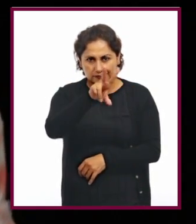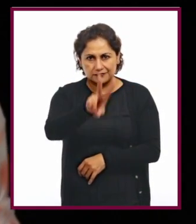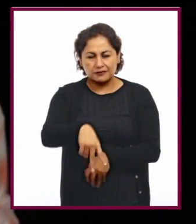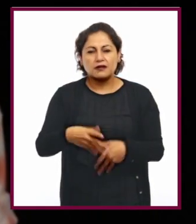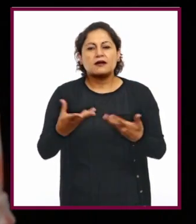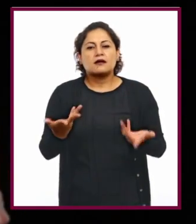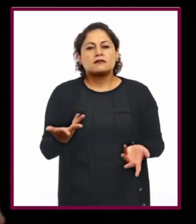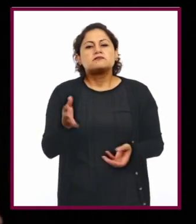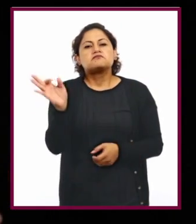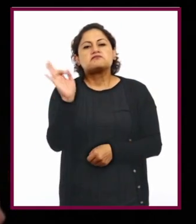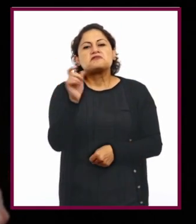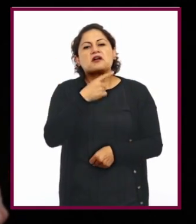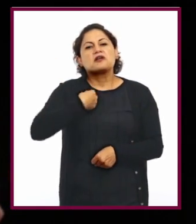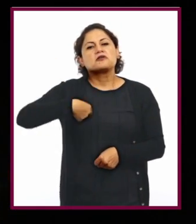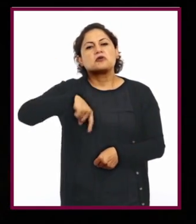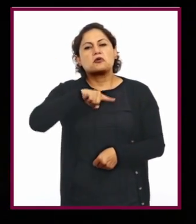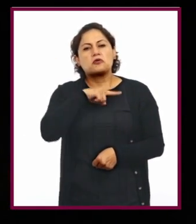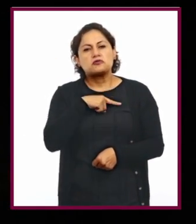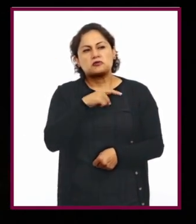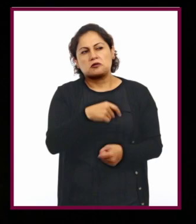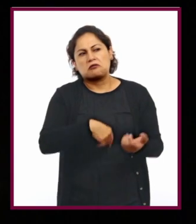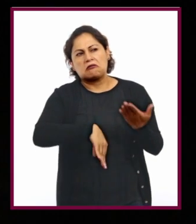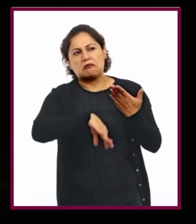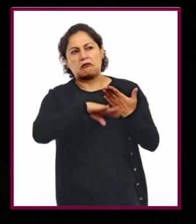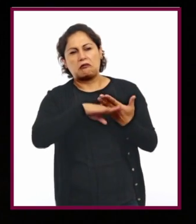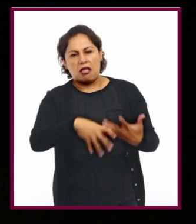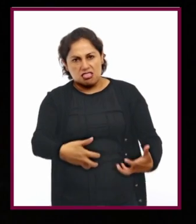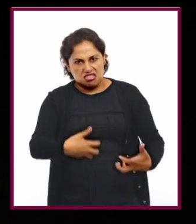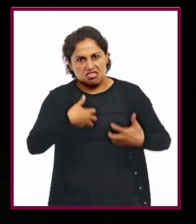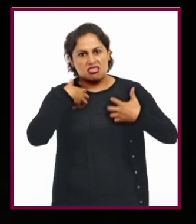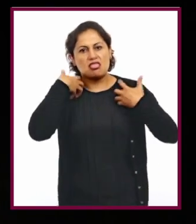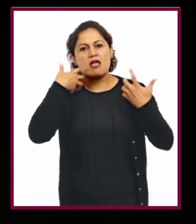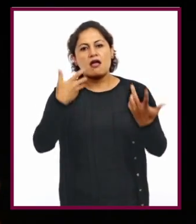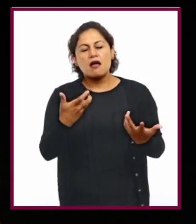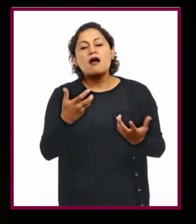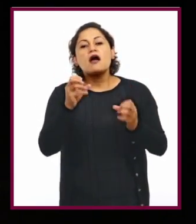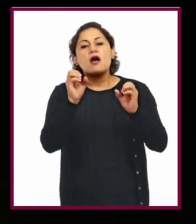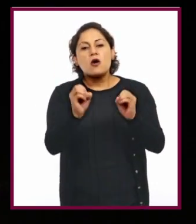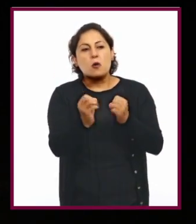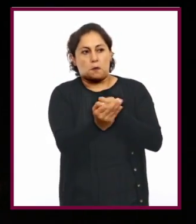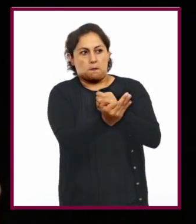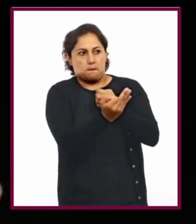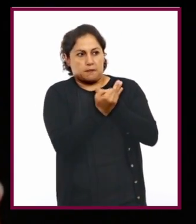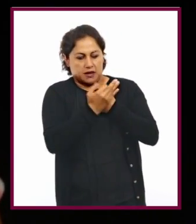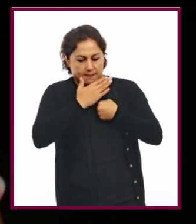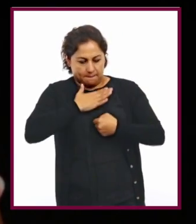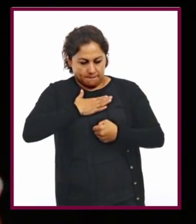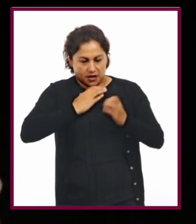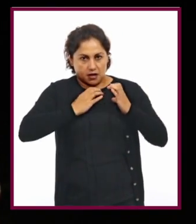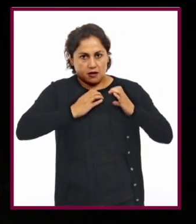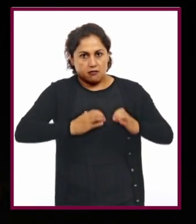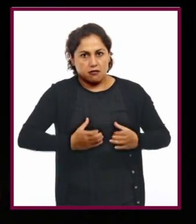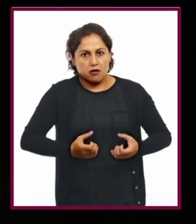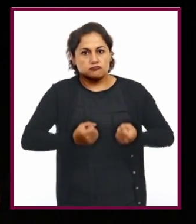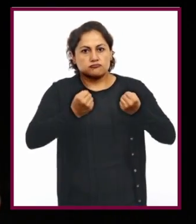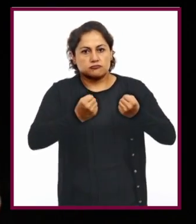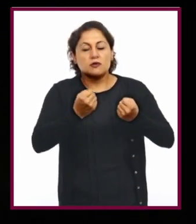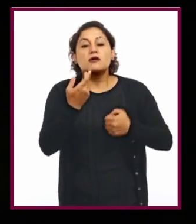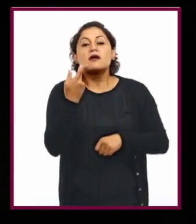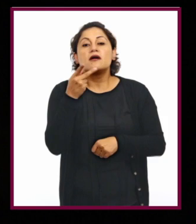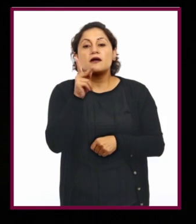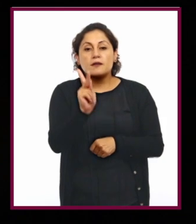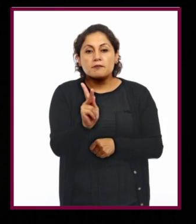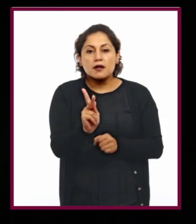¿no? Tal vez podemos responder con violencia cuando alguien nos agrede y nuestra integridad física o emocional está en